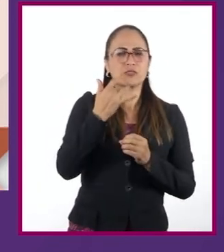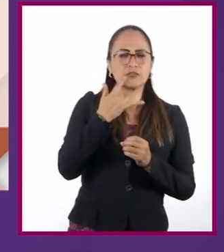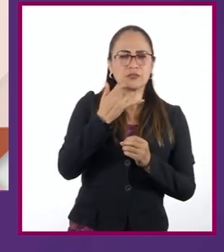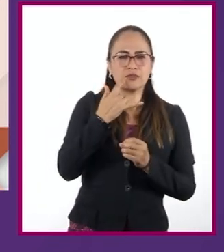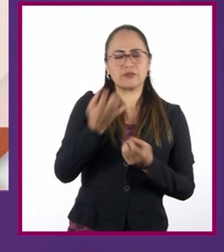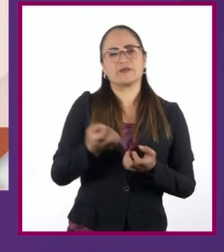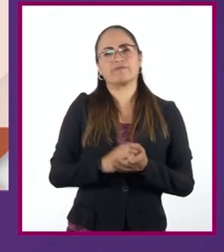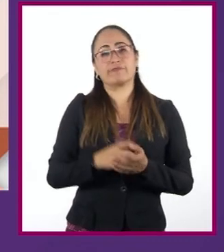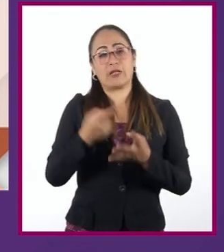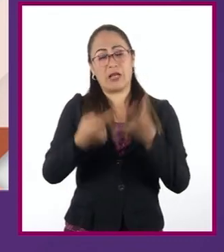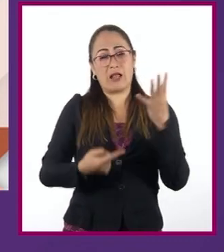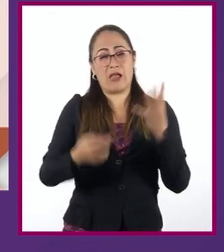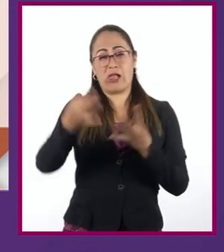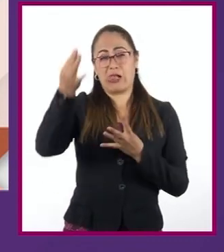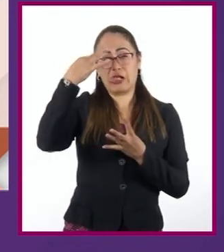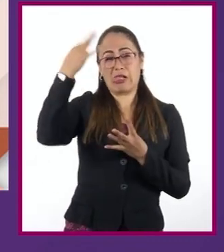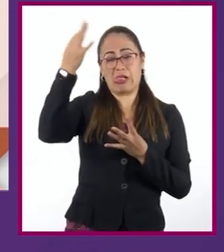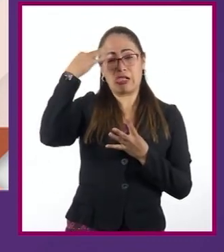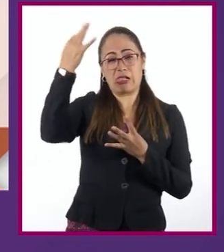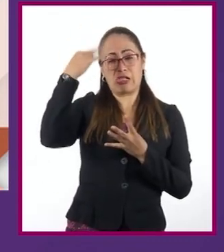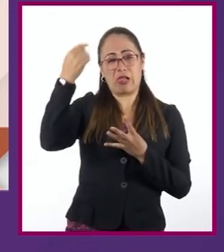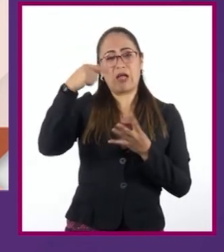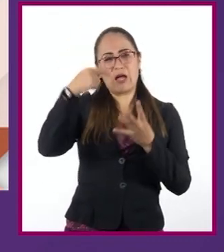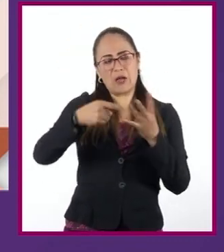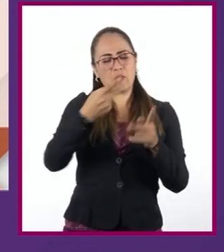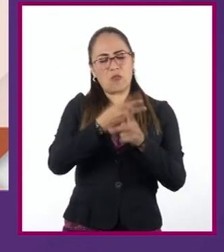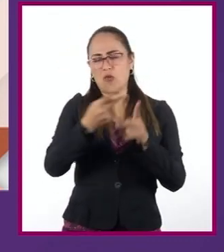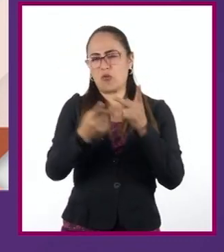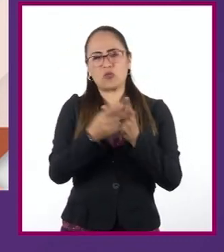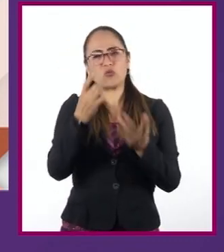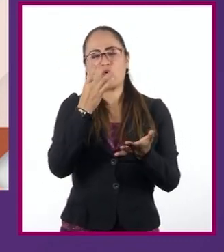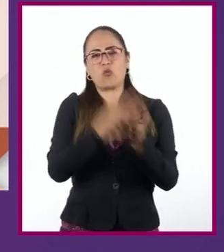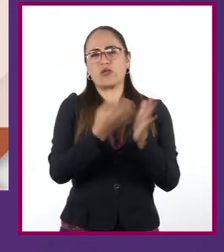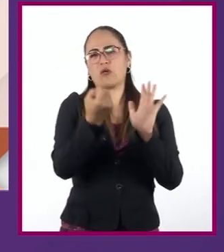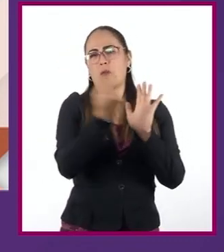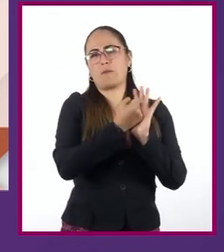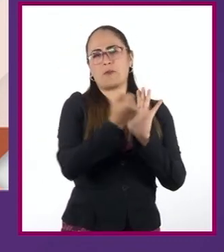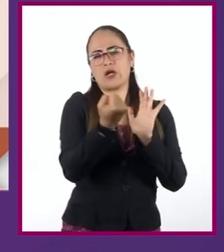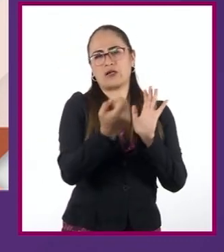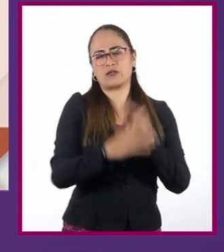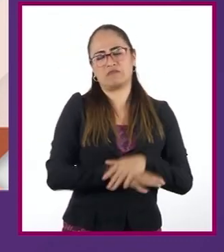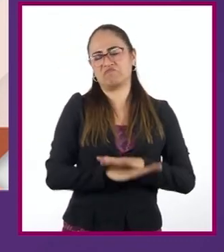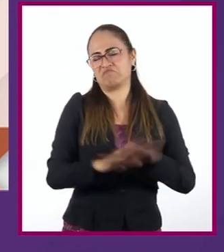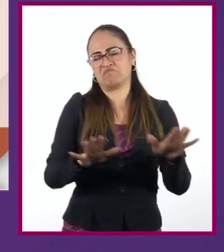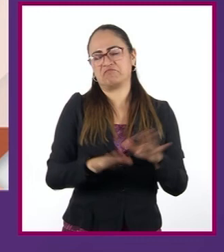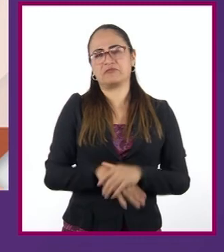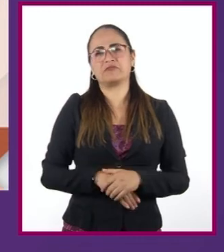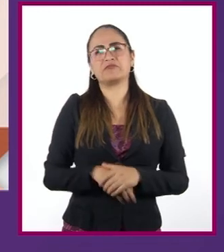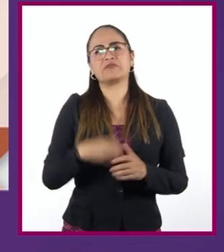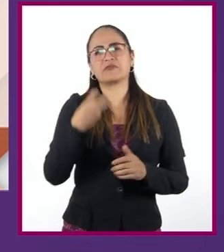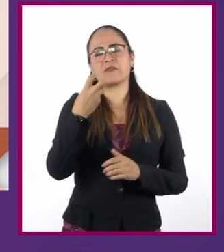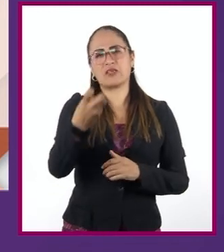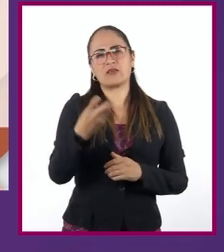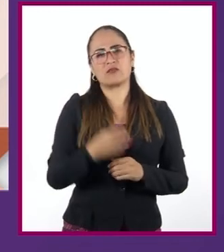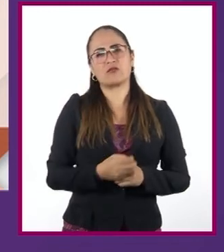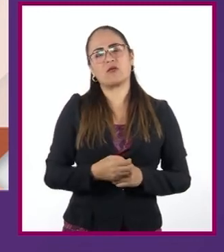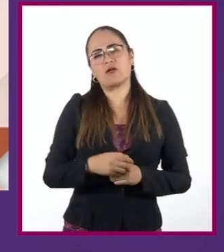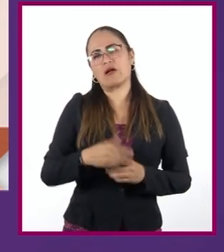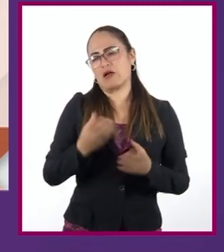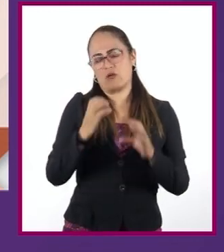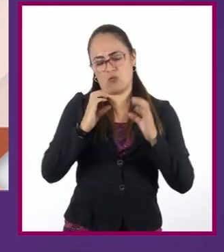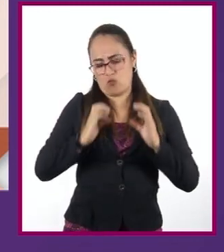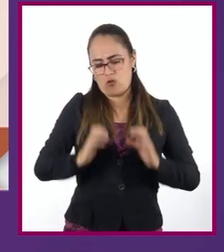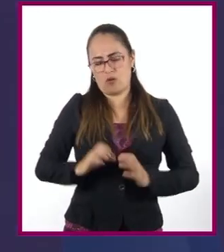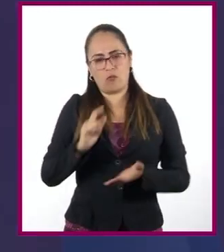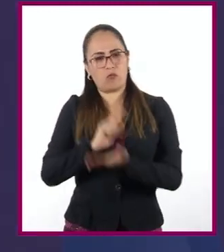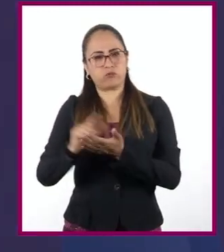es tal la influencia que eligen el producto por la marca. Esto sucede principalmente con los productos de higiene